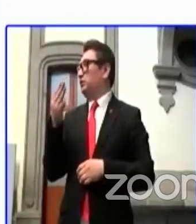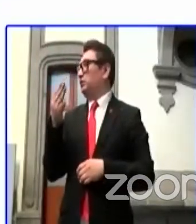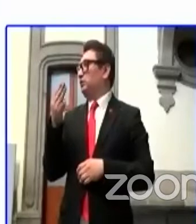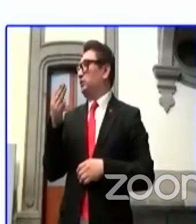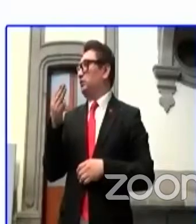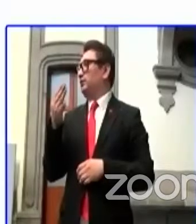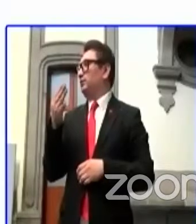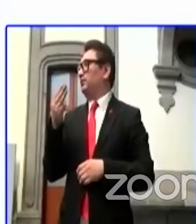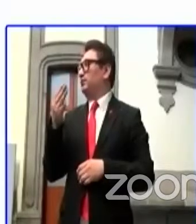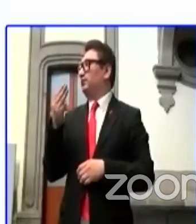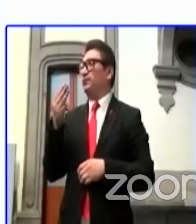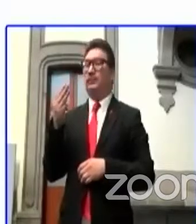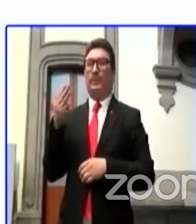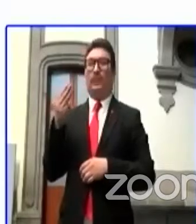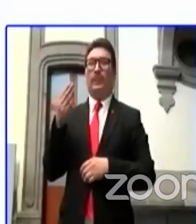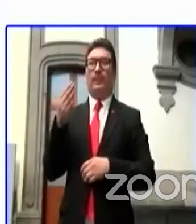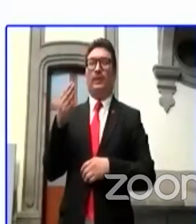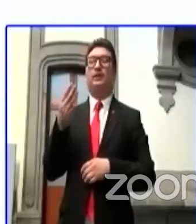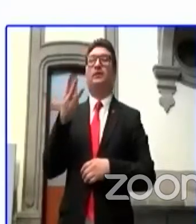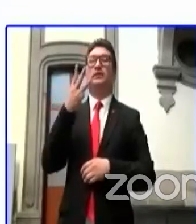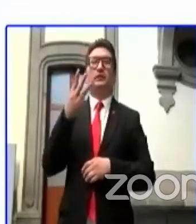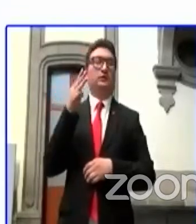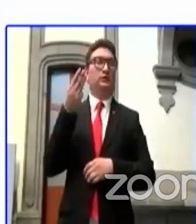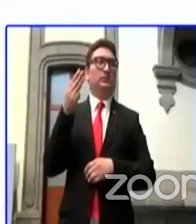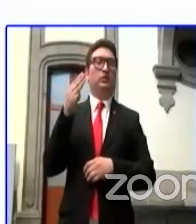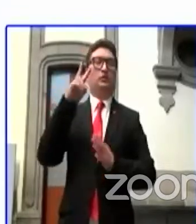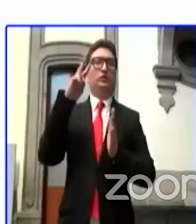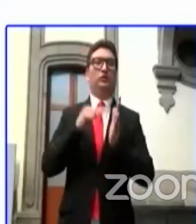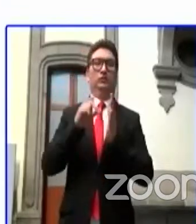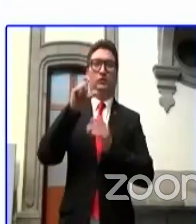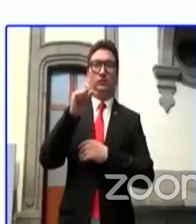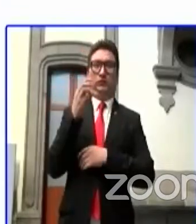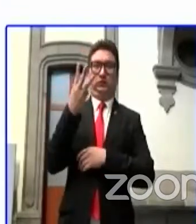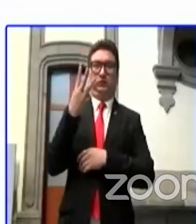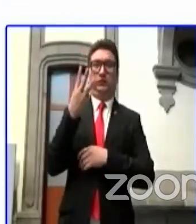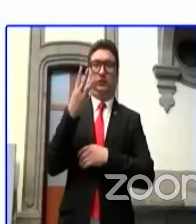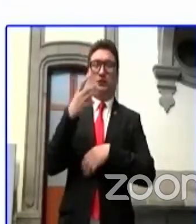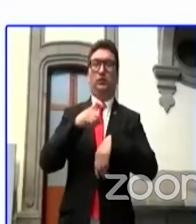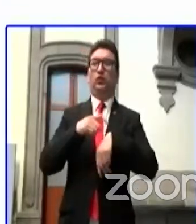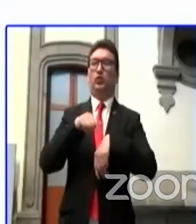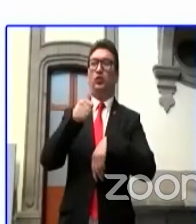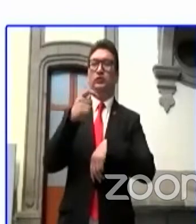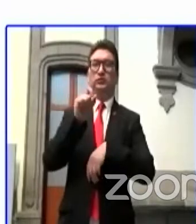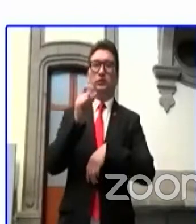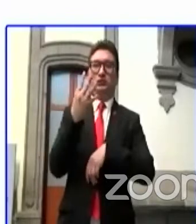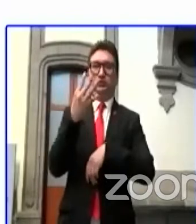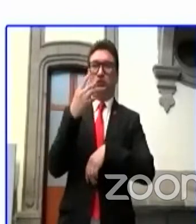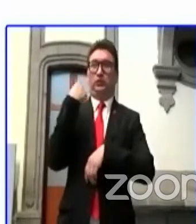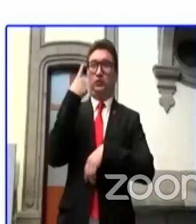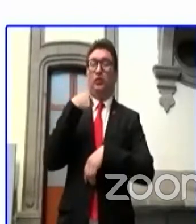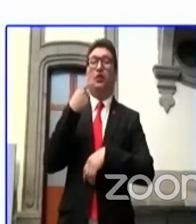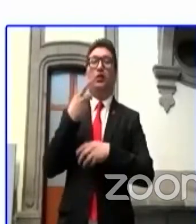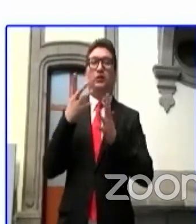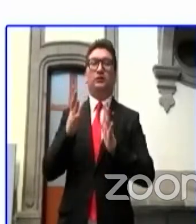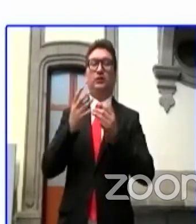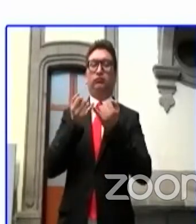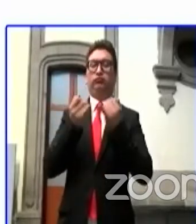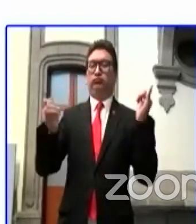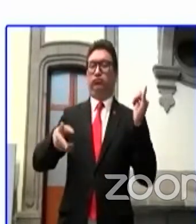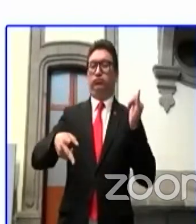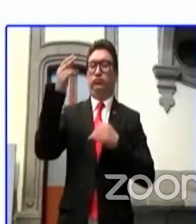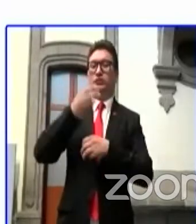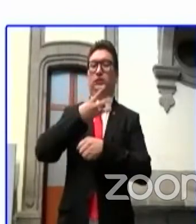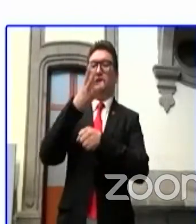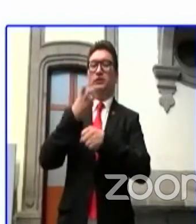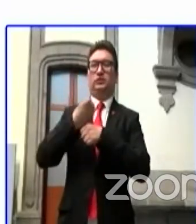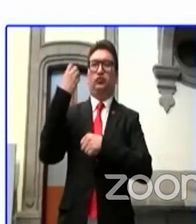Muchas gracias. 3 de mayo del 2023, las 11:24 horas, queda inaugurado el tercer foro